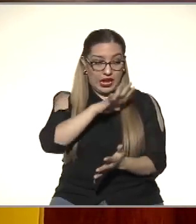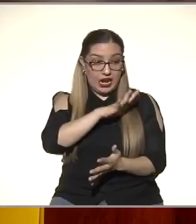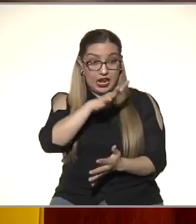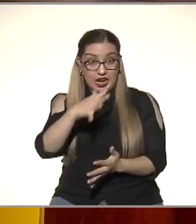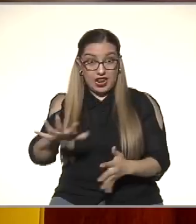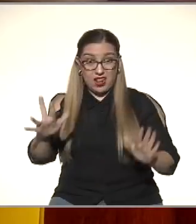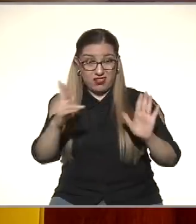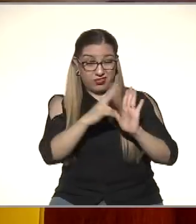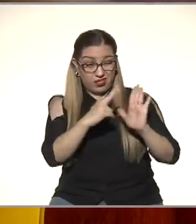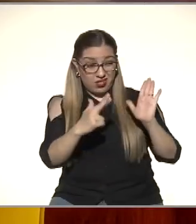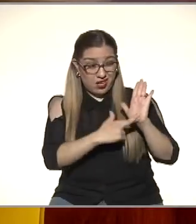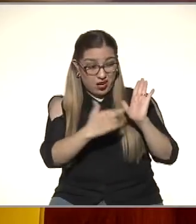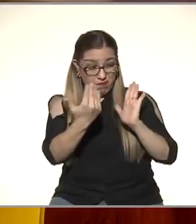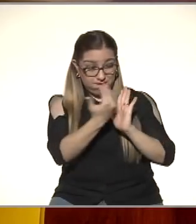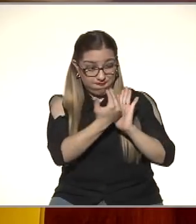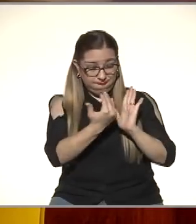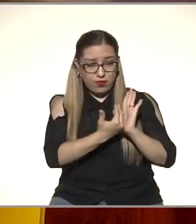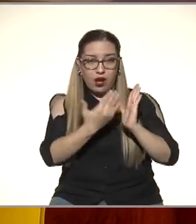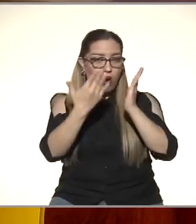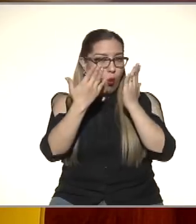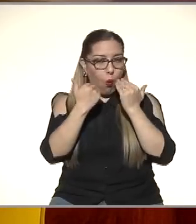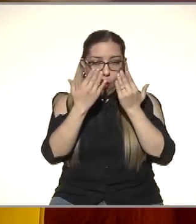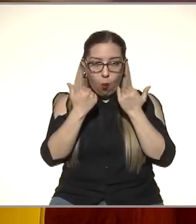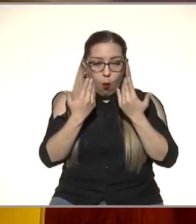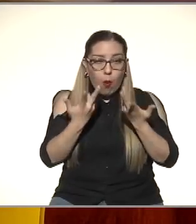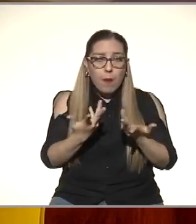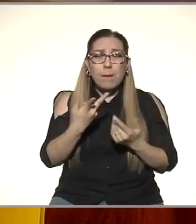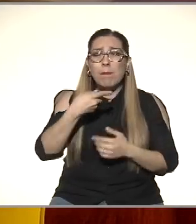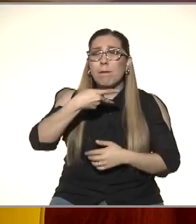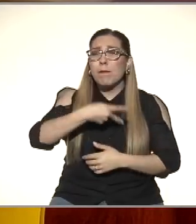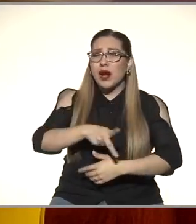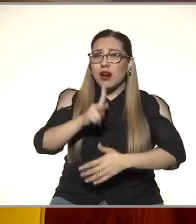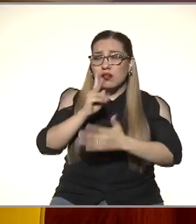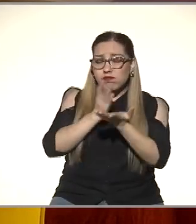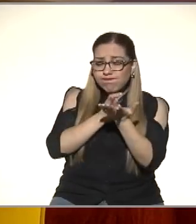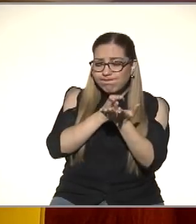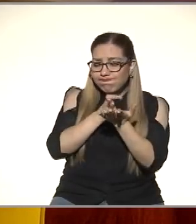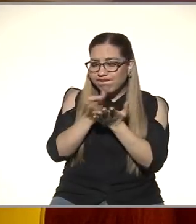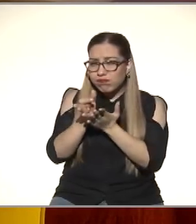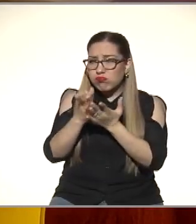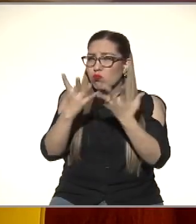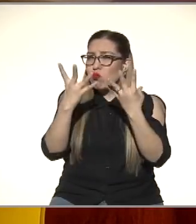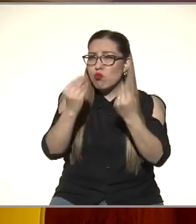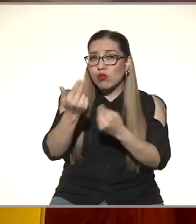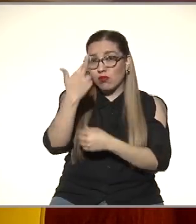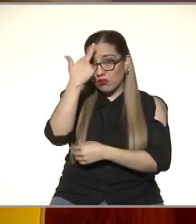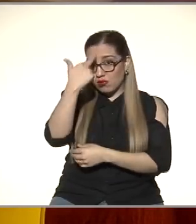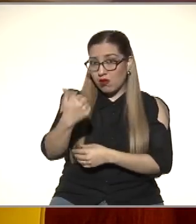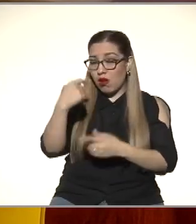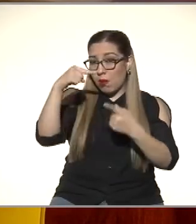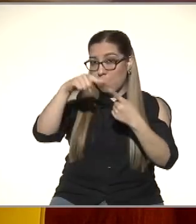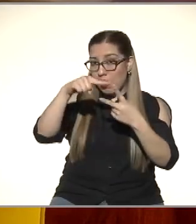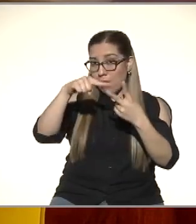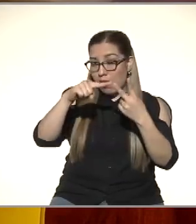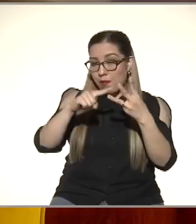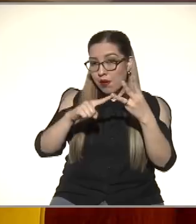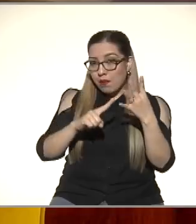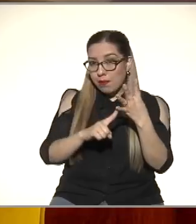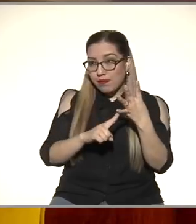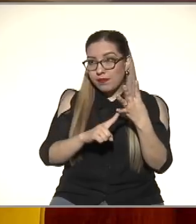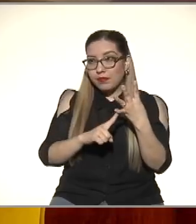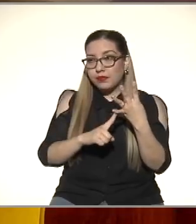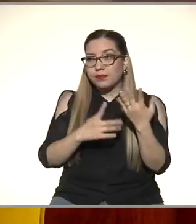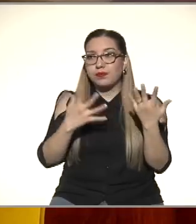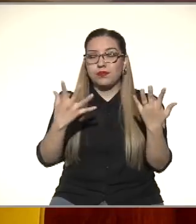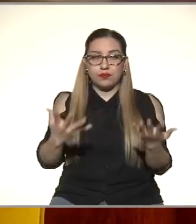reglas, pero la infidelidad se puede dar por muchas razones y siempre es bueno, sobre todo, digamos, en ánimos